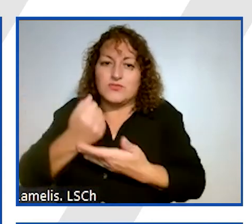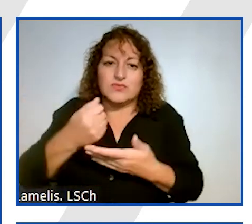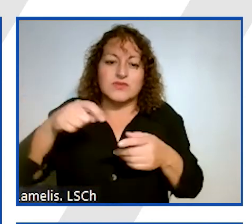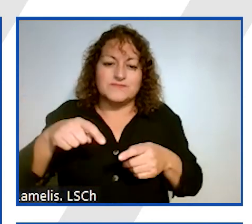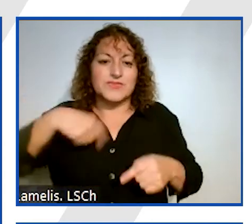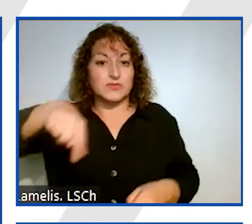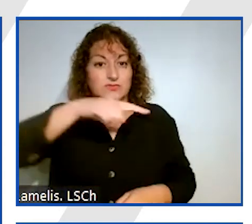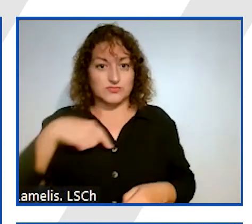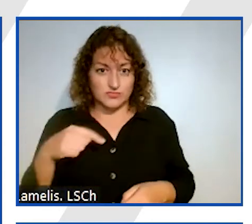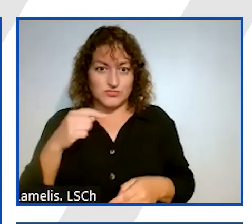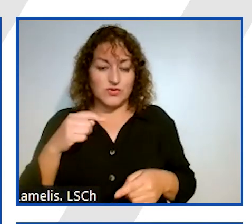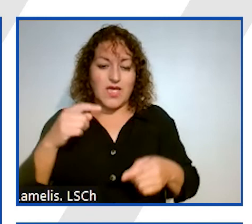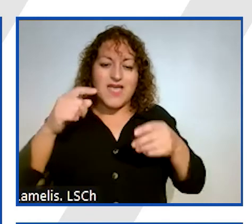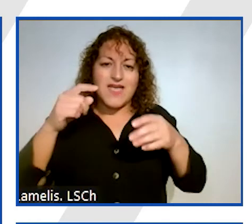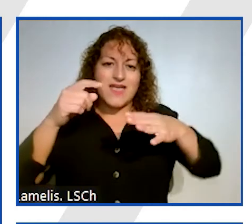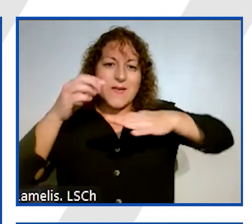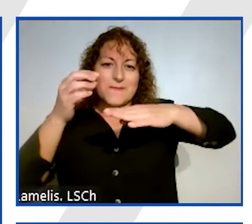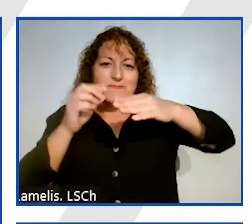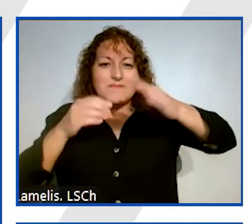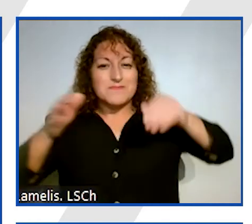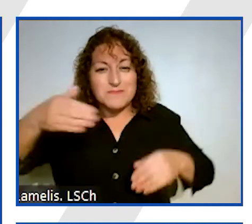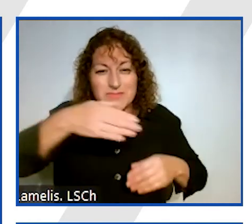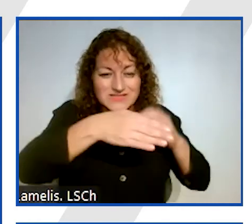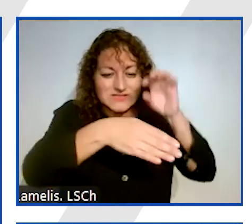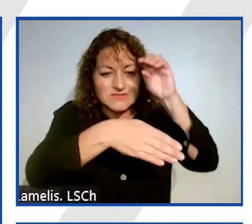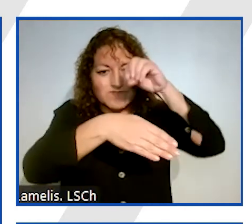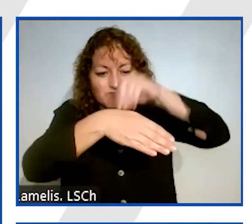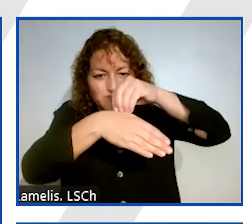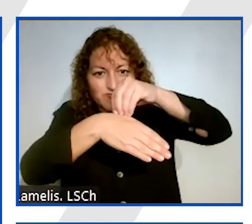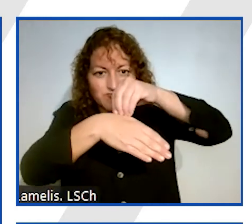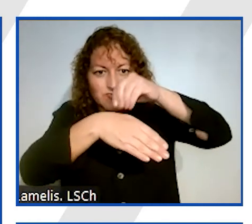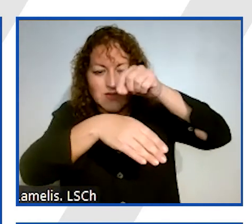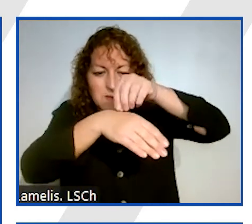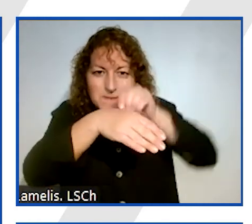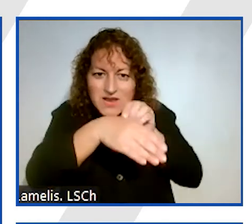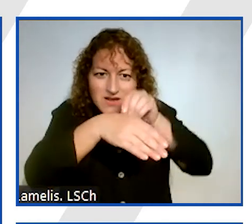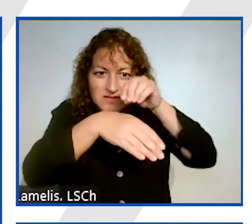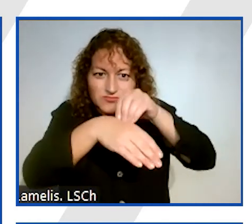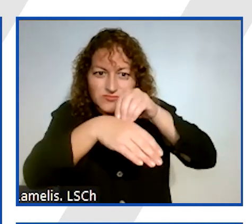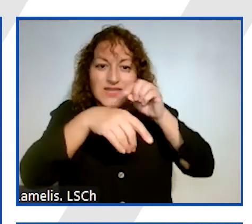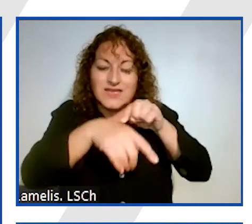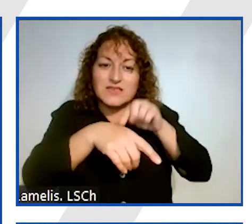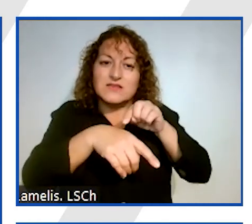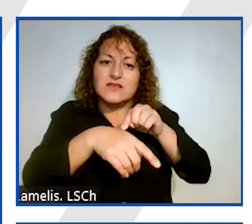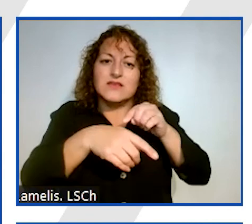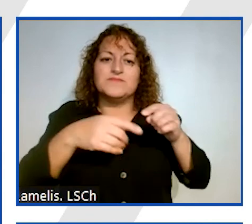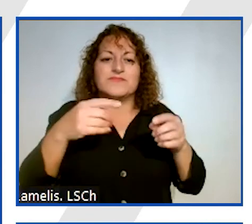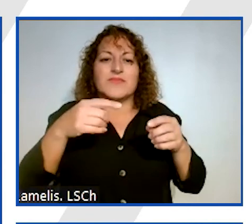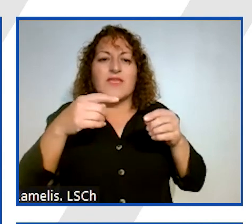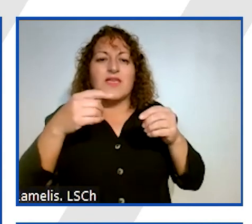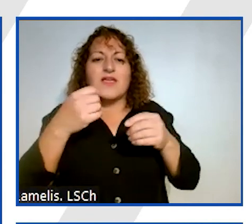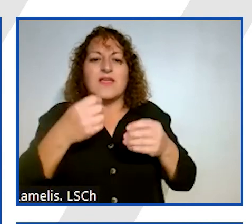una marca que le ponemos en el cuerpo, y es una marca que registra posición geográfica,